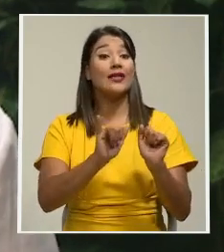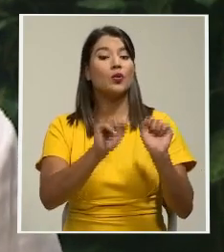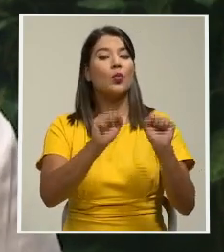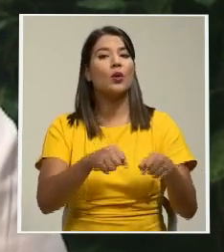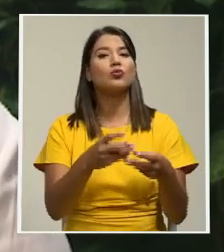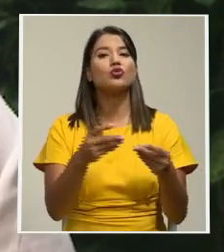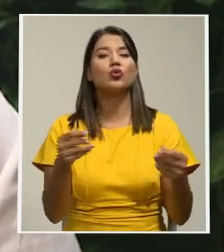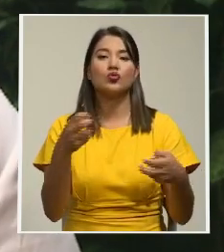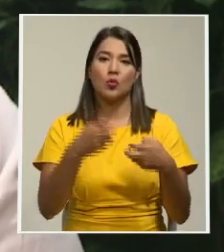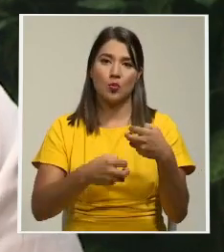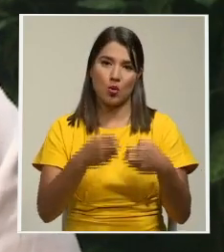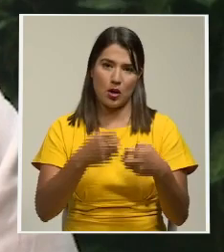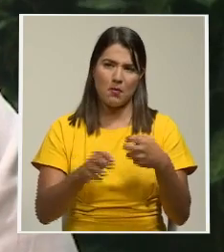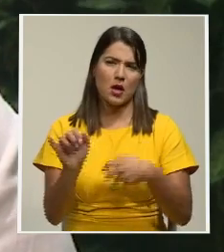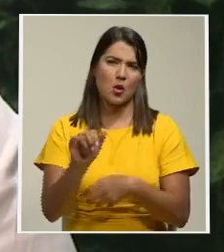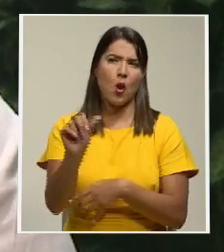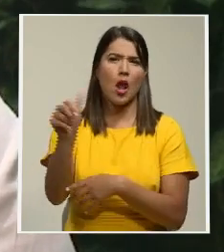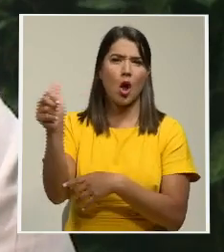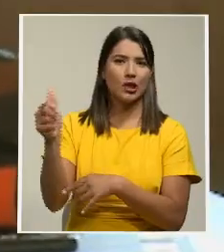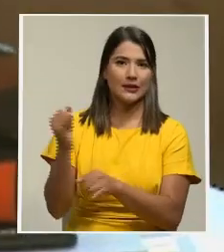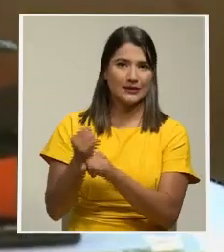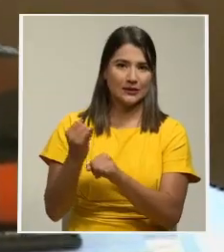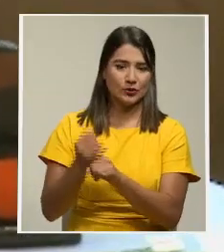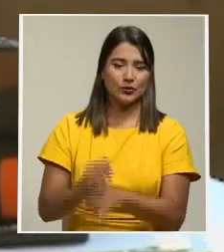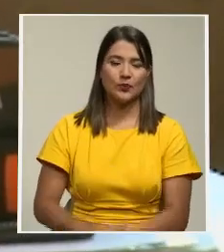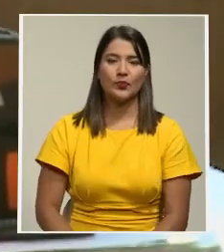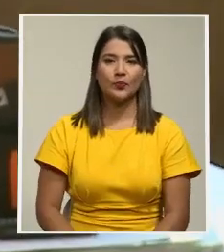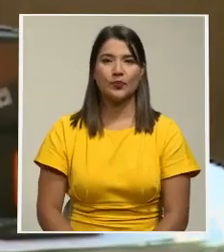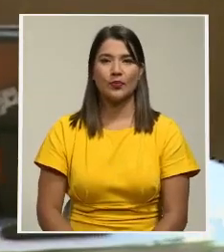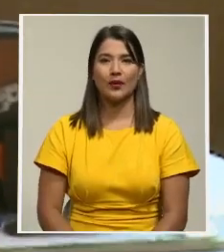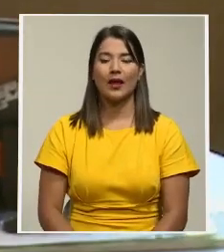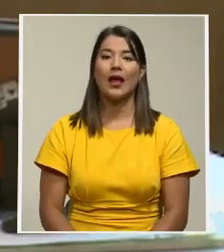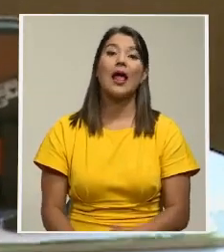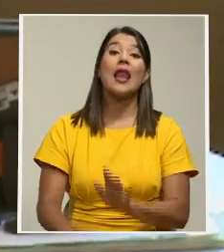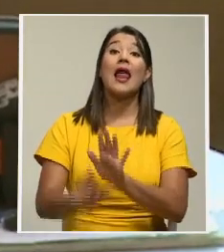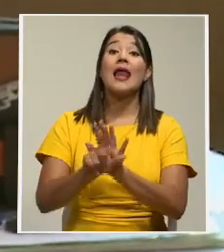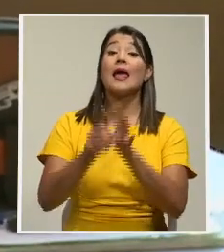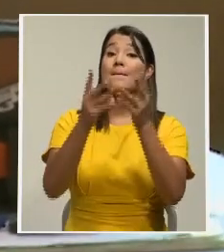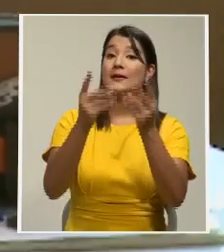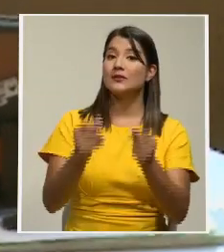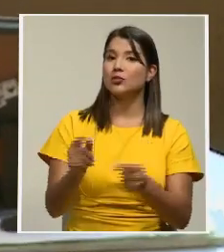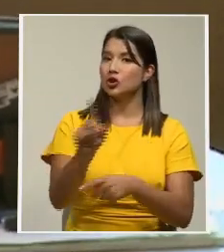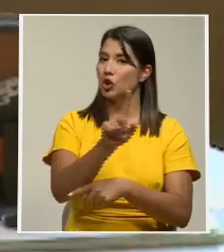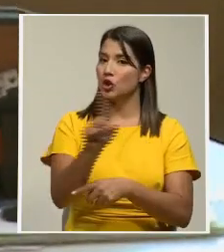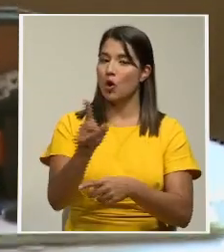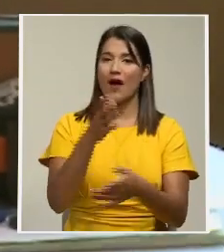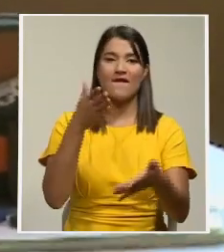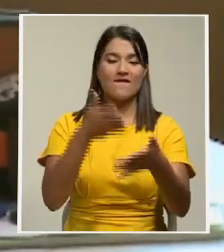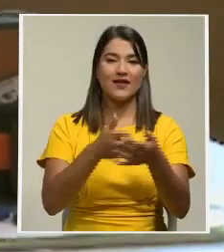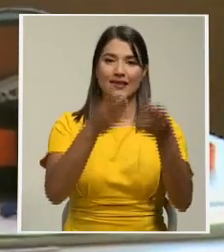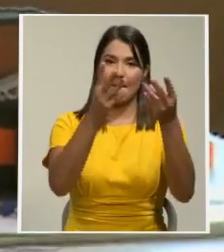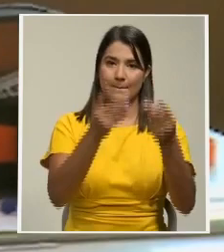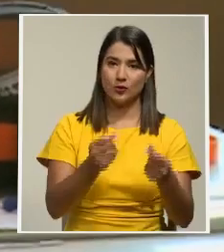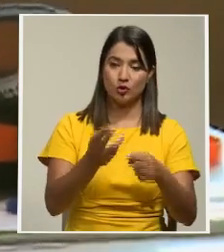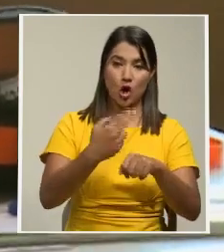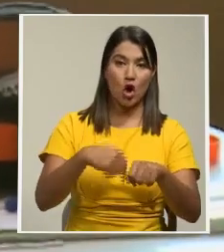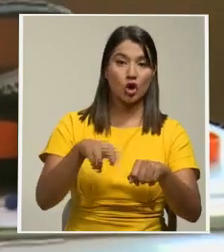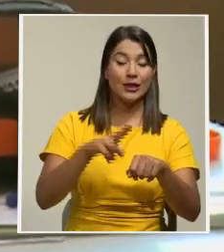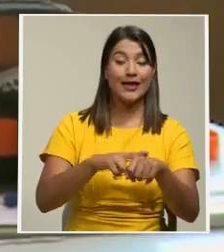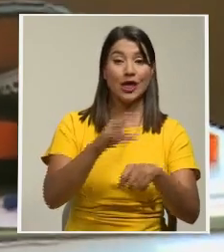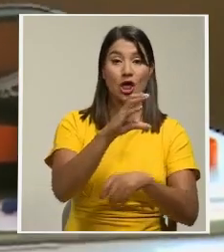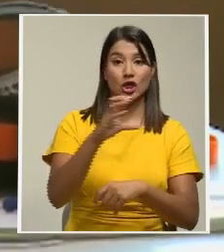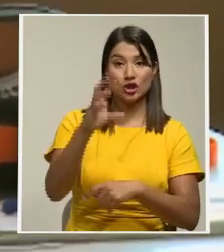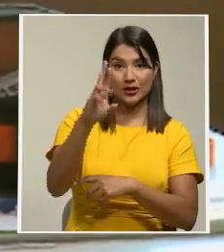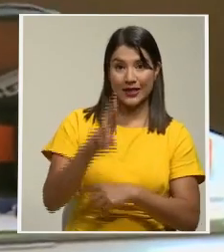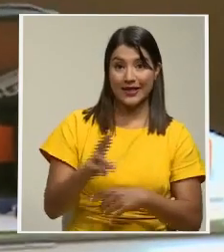como otros que hemos detectado en otras instituciones. La norma presupuestaria no afectaría lo que es el presupuesto ordinario de la República